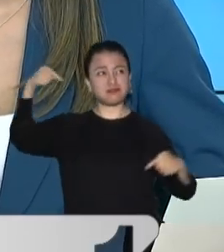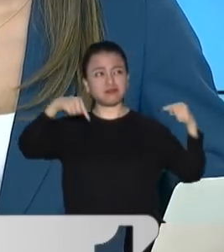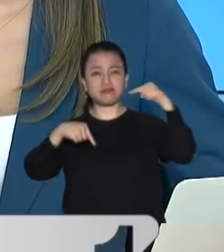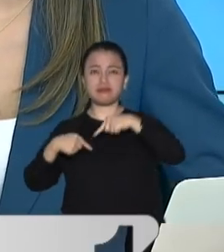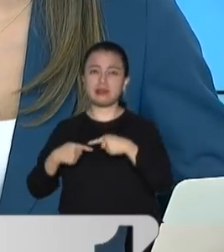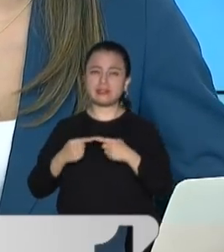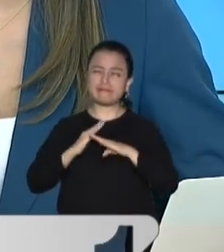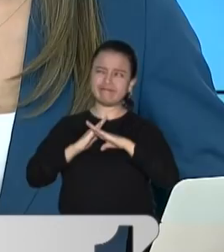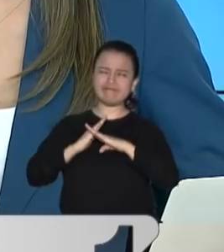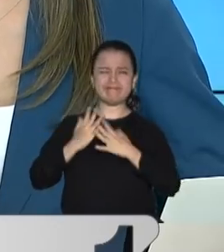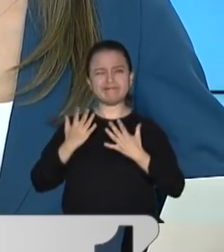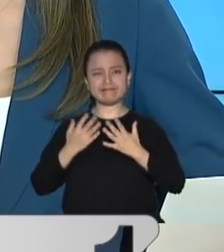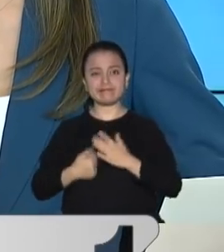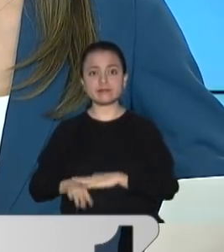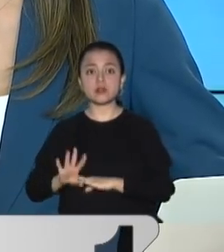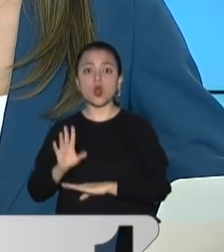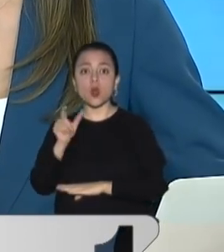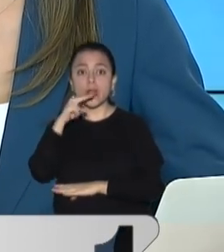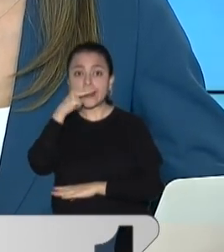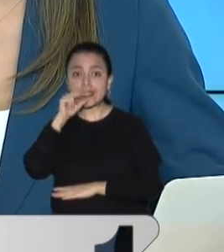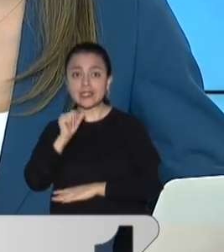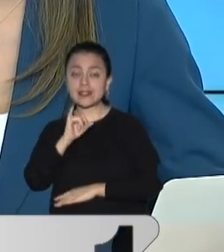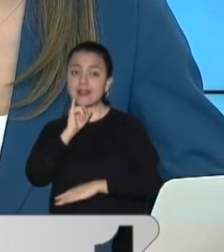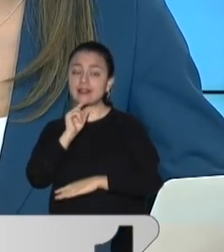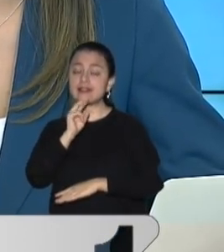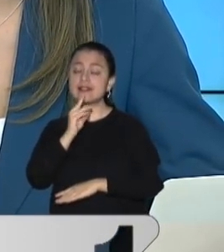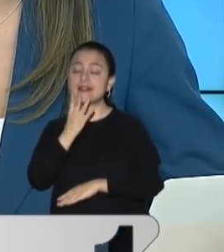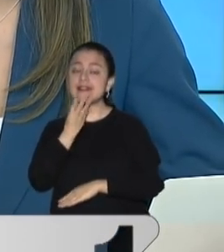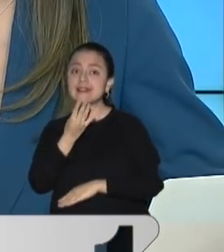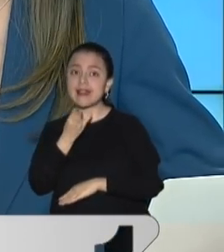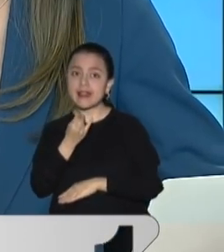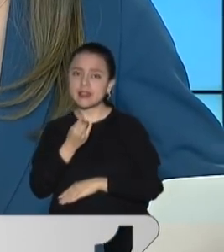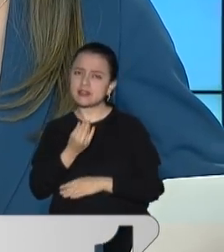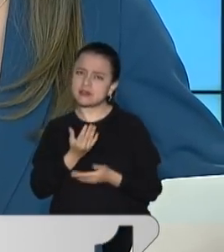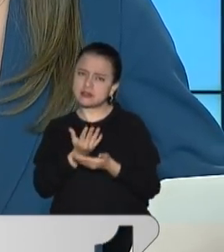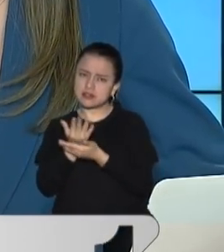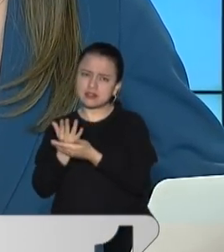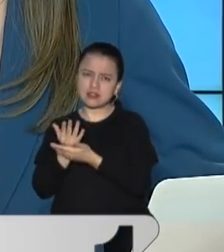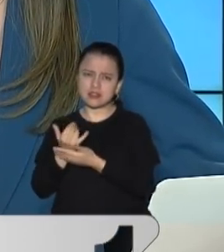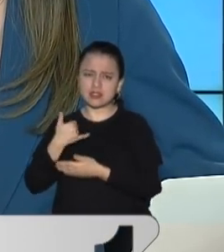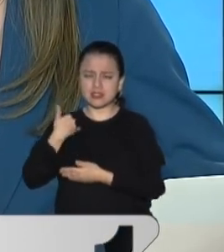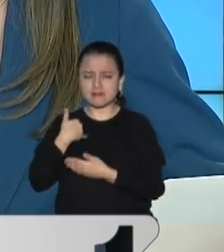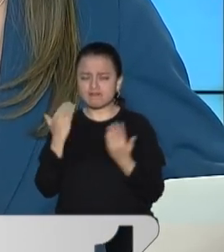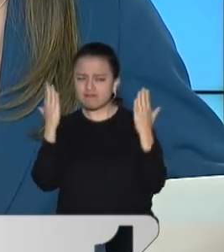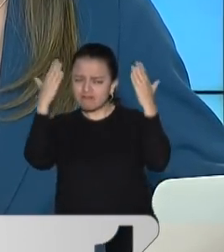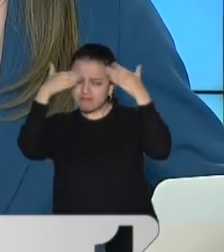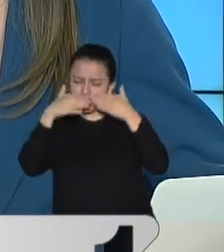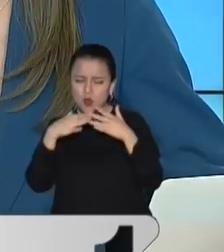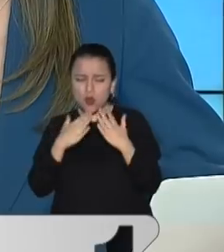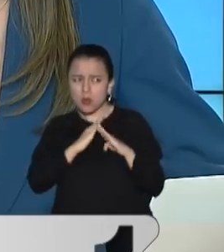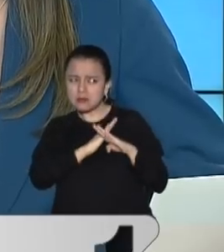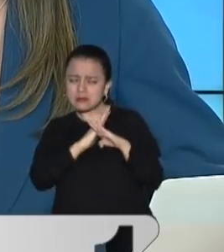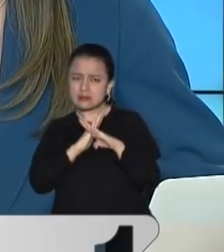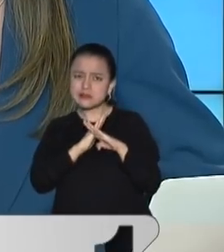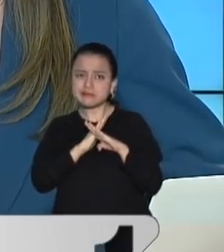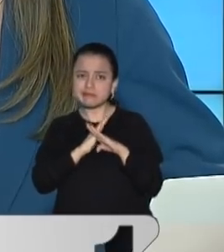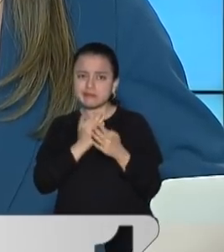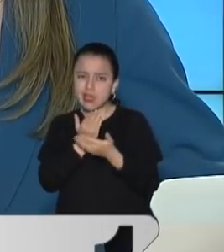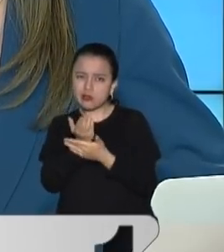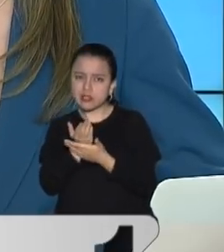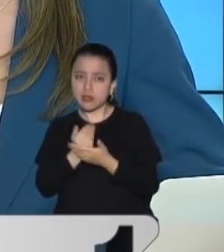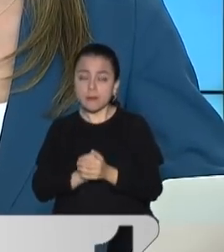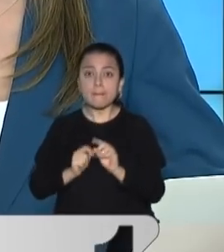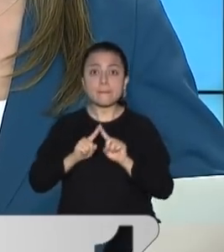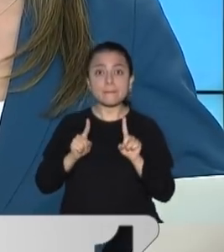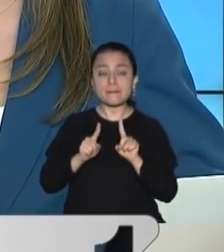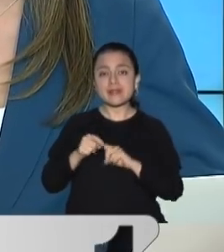gente. Una niña israelí relata y aconseja con total calma a los menores cómo protegerse ante un bombardeo. Y en España despliegan